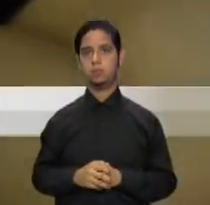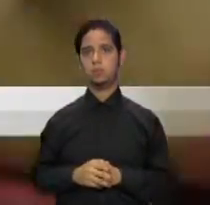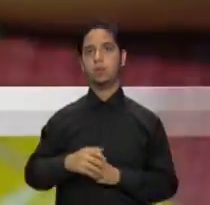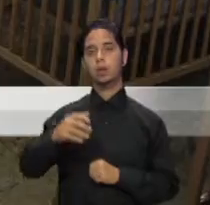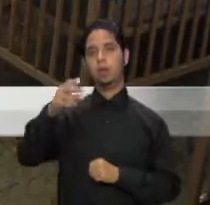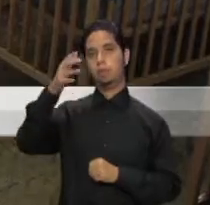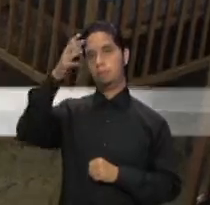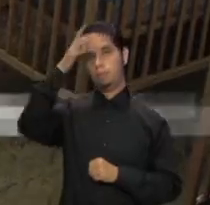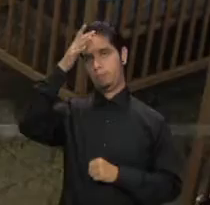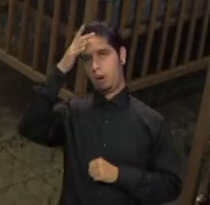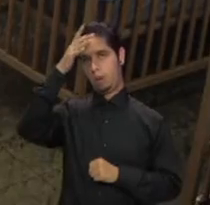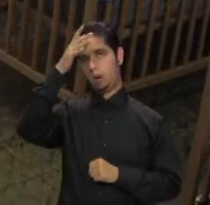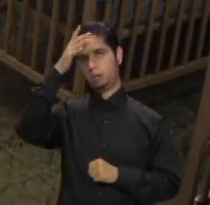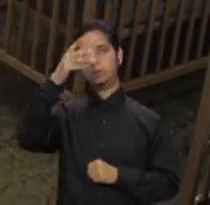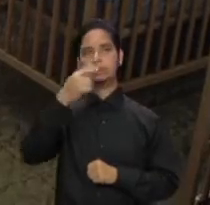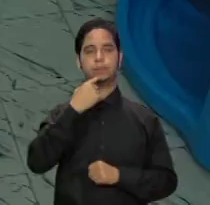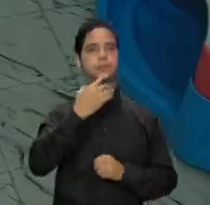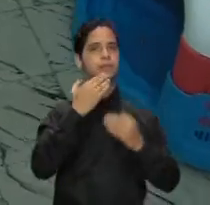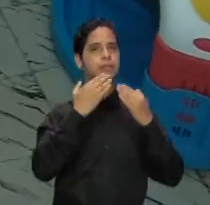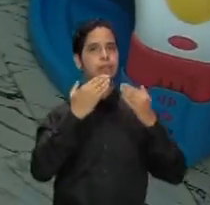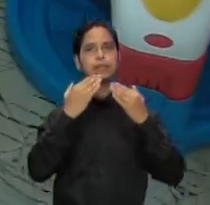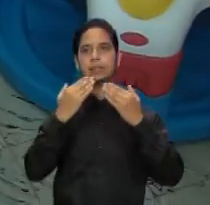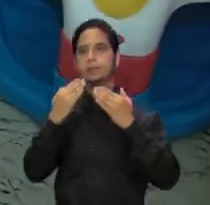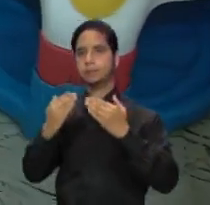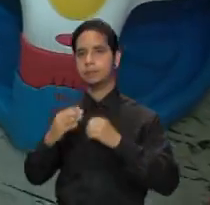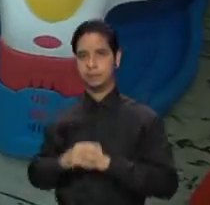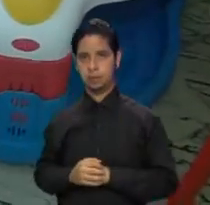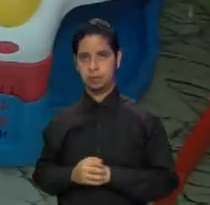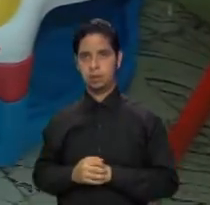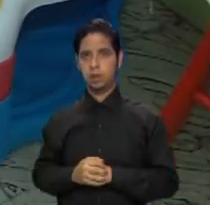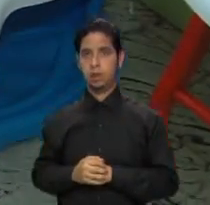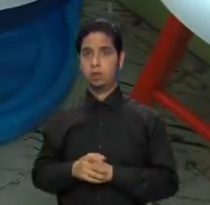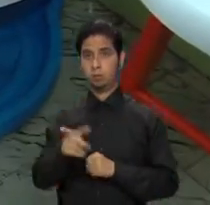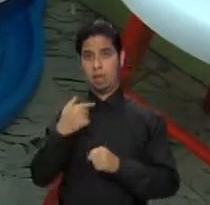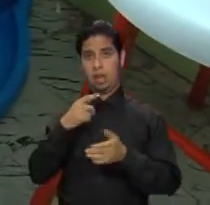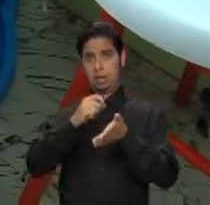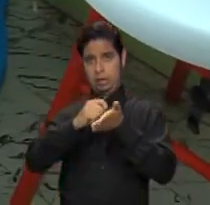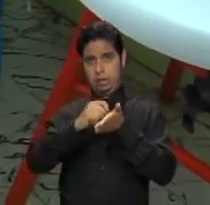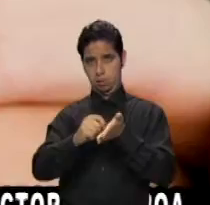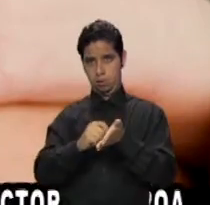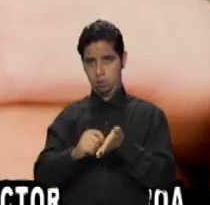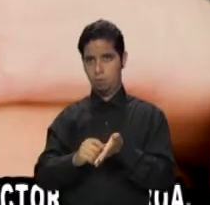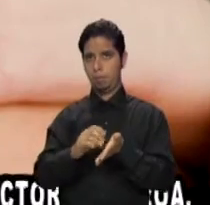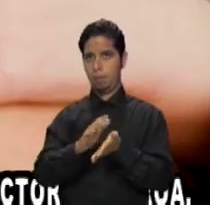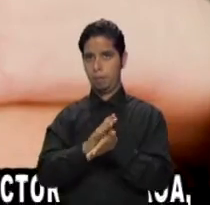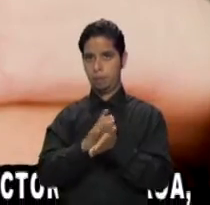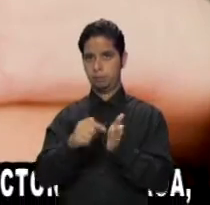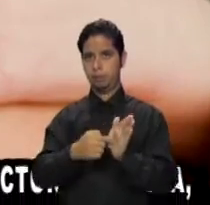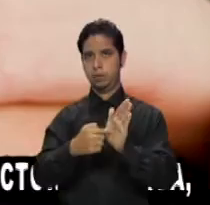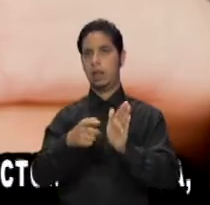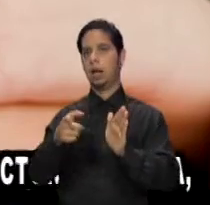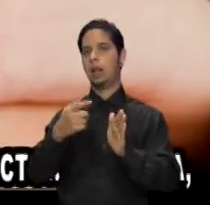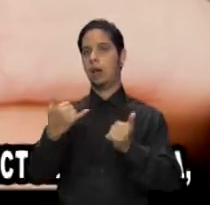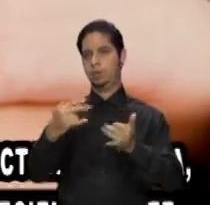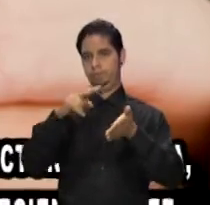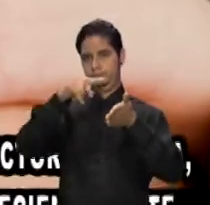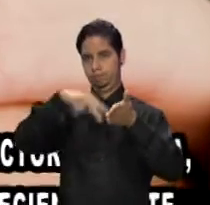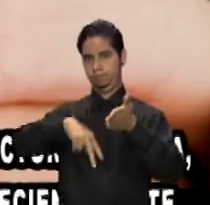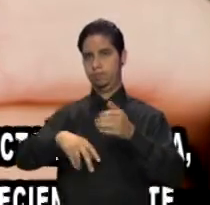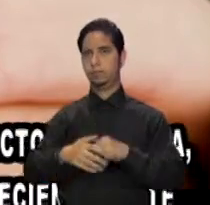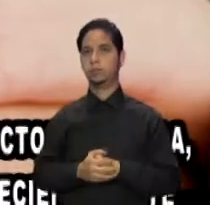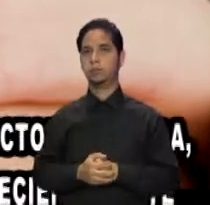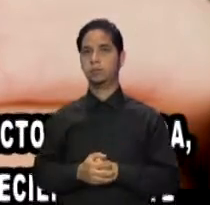su agradecimiento con una nota en la página del Centro de Cuido que lee. Buenas tardes a todos. Habla